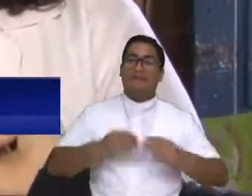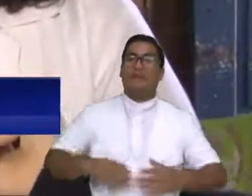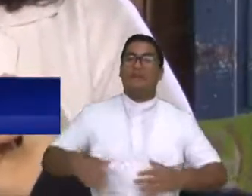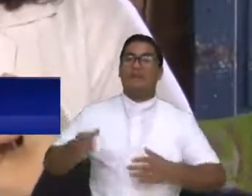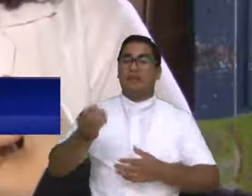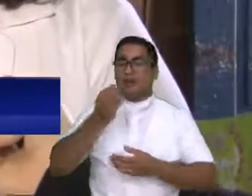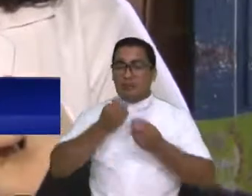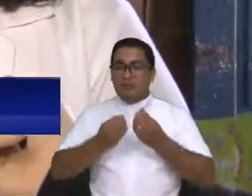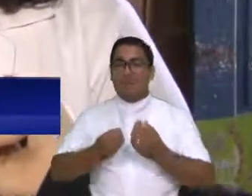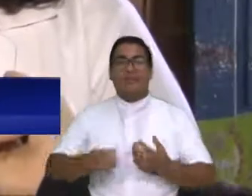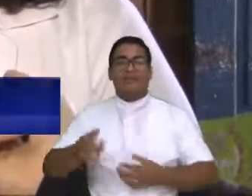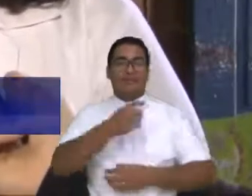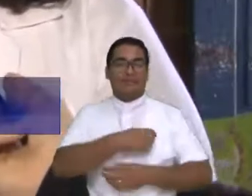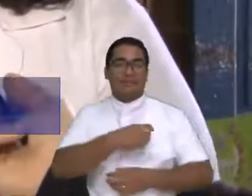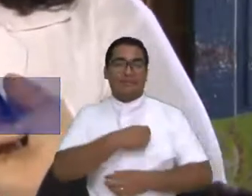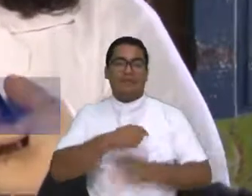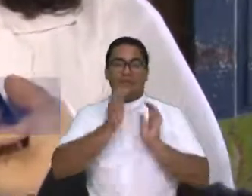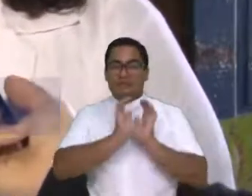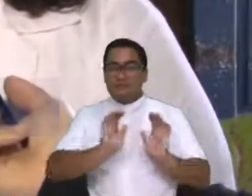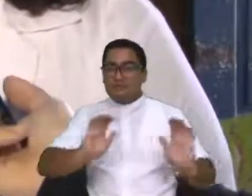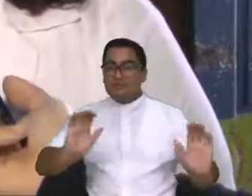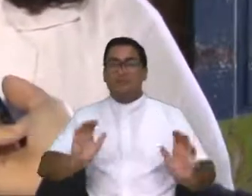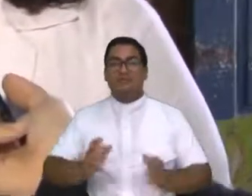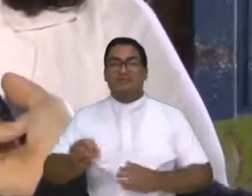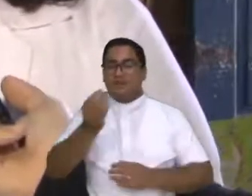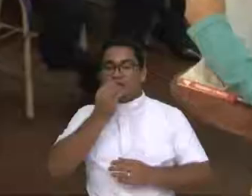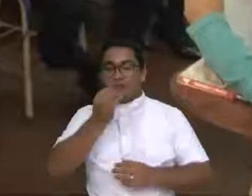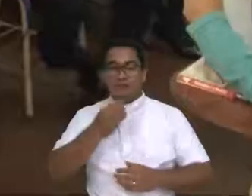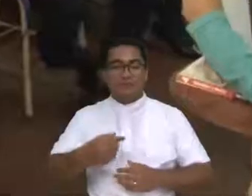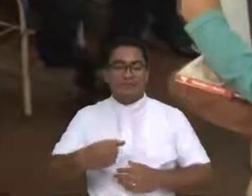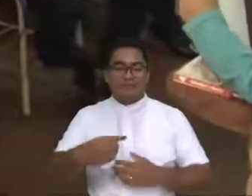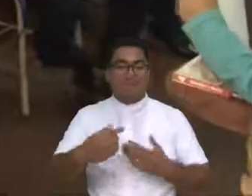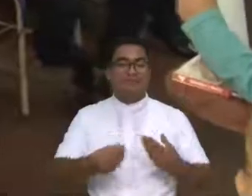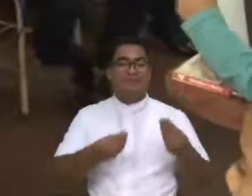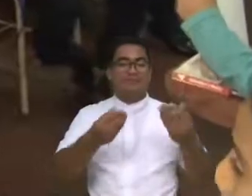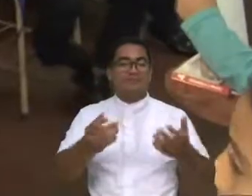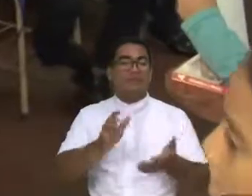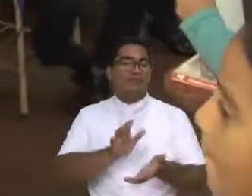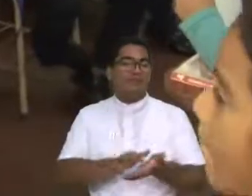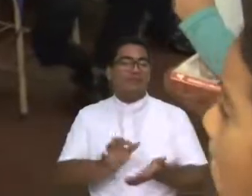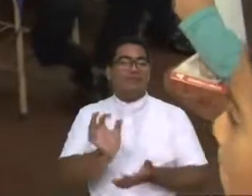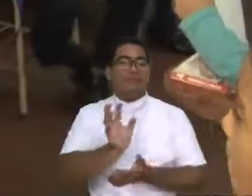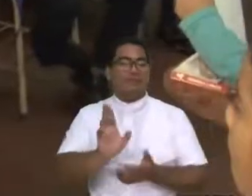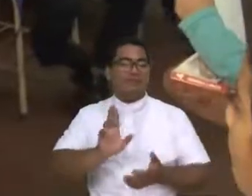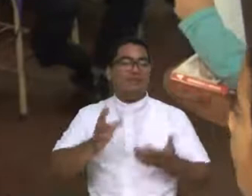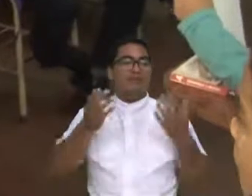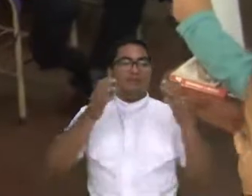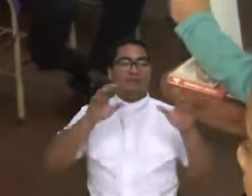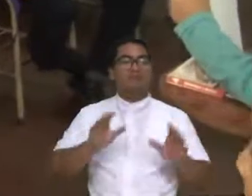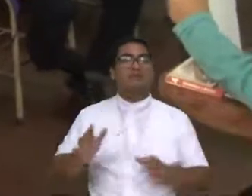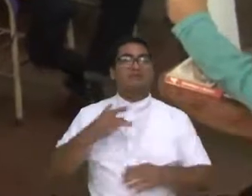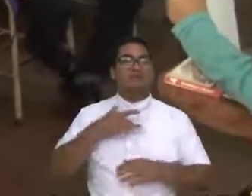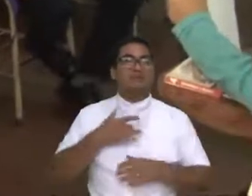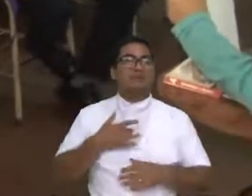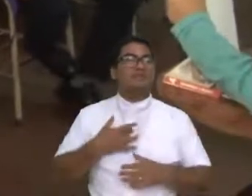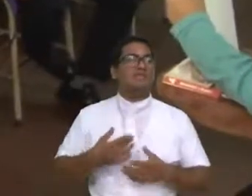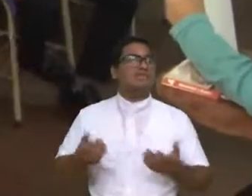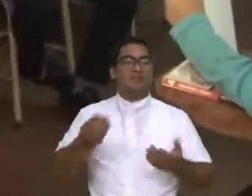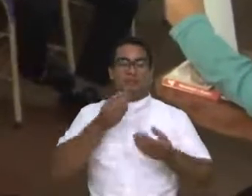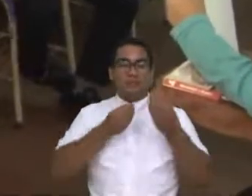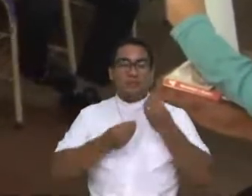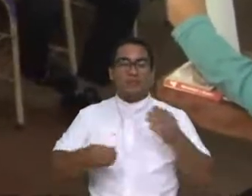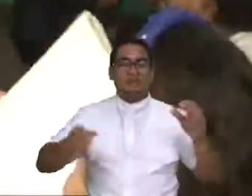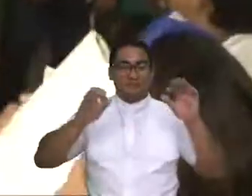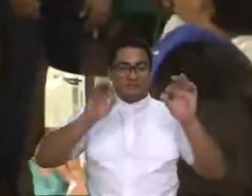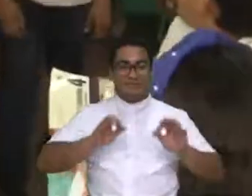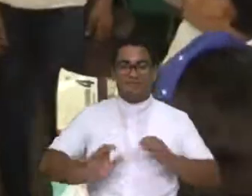escolar, donde a los niños se les garantiza que consuman alimentos verdaderamente necesarios para su desarrollo